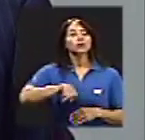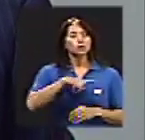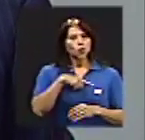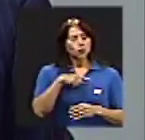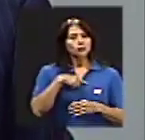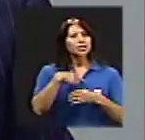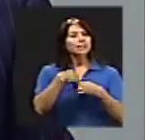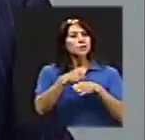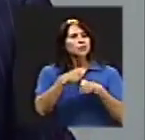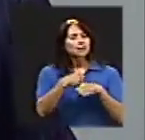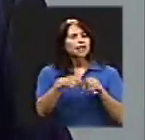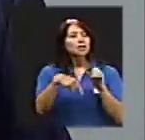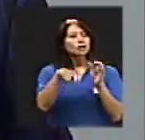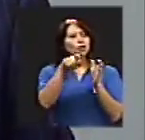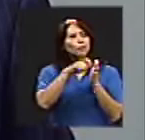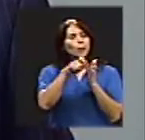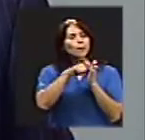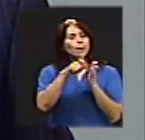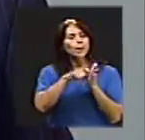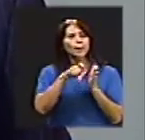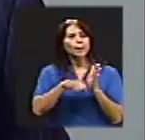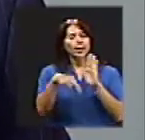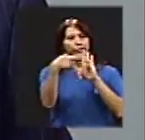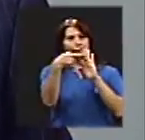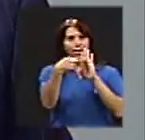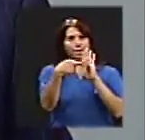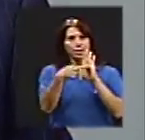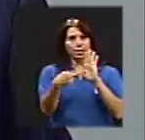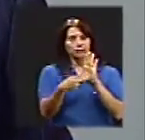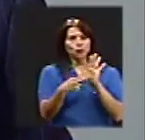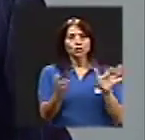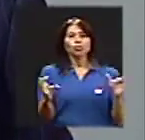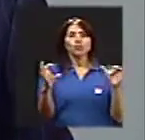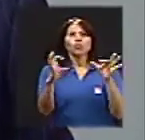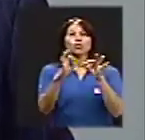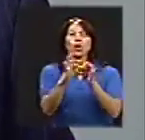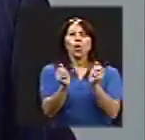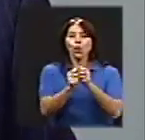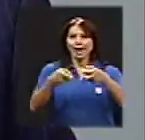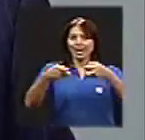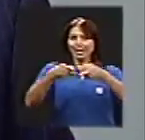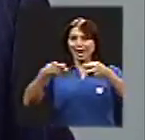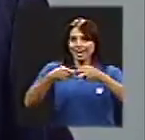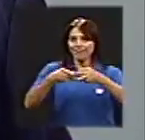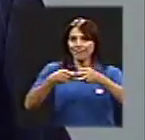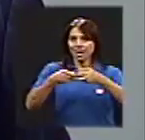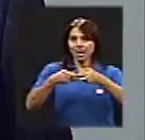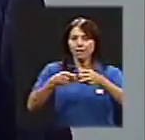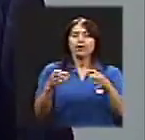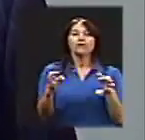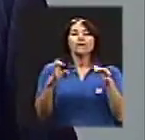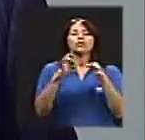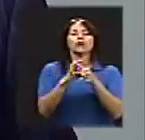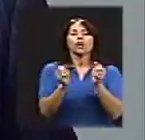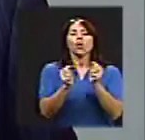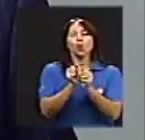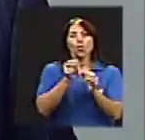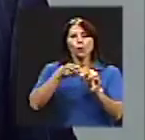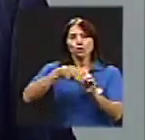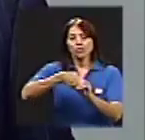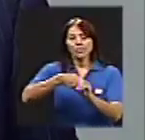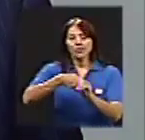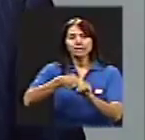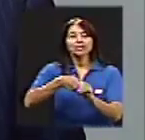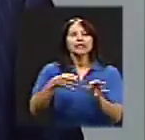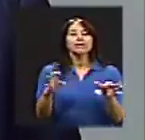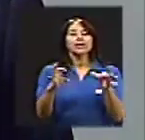de reglamentaciones en todo lo que tiene que ver con energía eléctrica, en todo lo que tiene que ver con combustibles, lo que tiene que